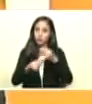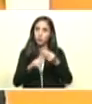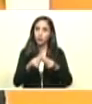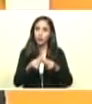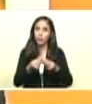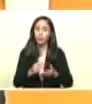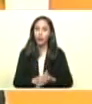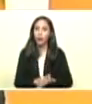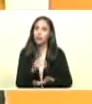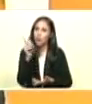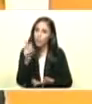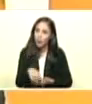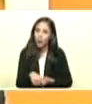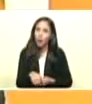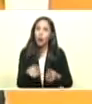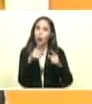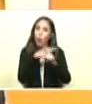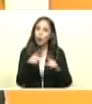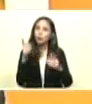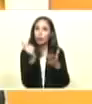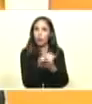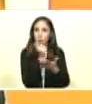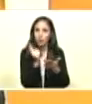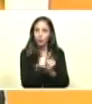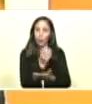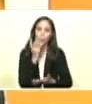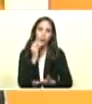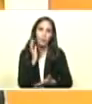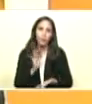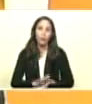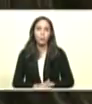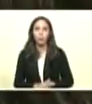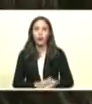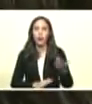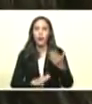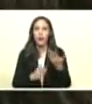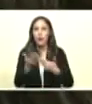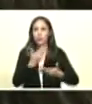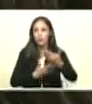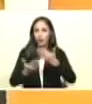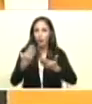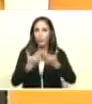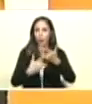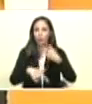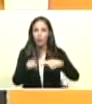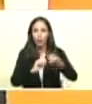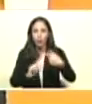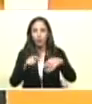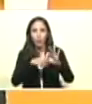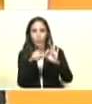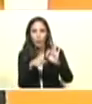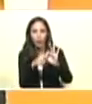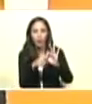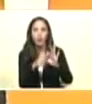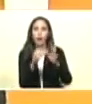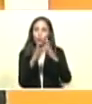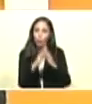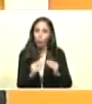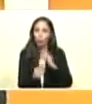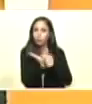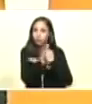el manual de adquisición de licencias para las casas de intercambio de criptomonedas y criptoactivos. Yo quisiera que